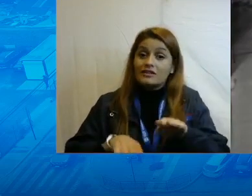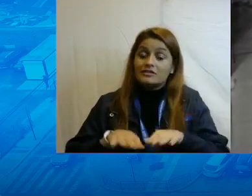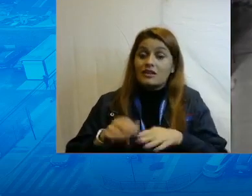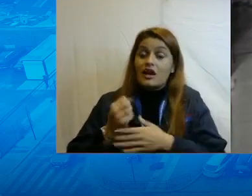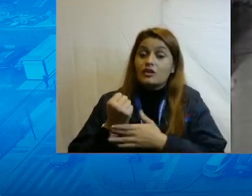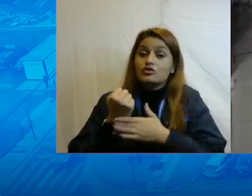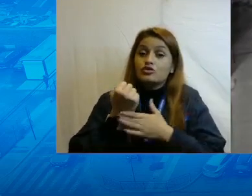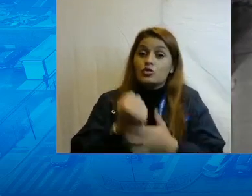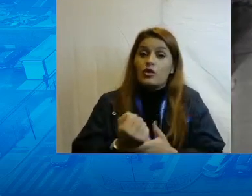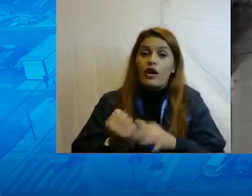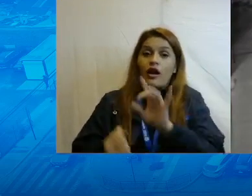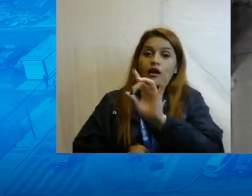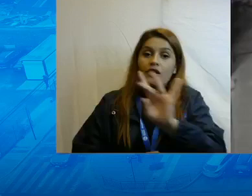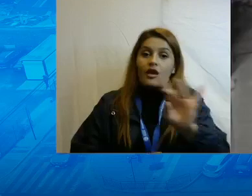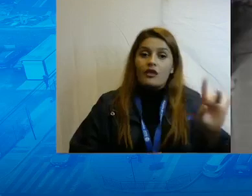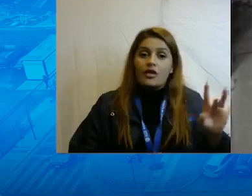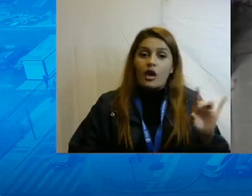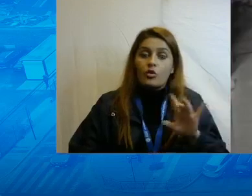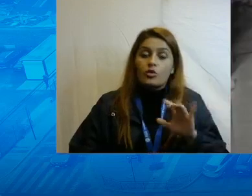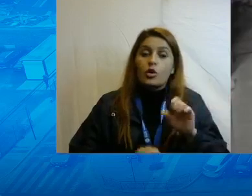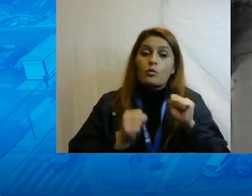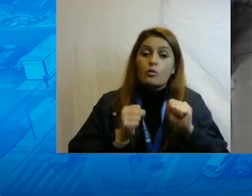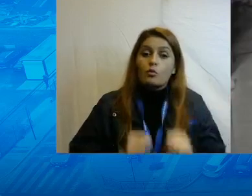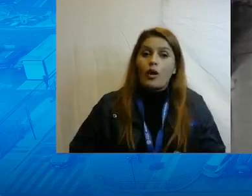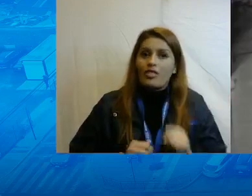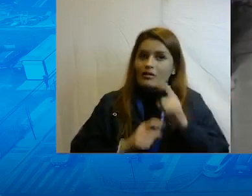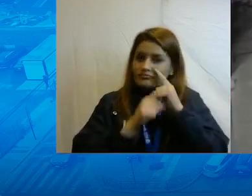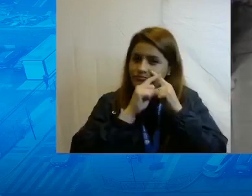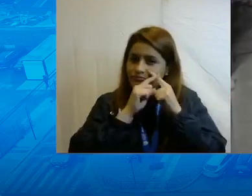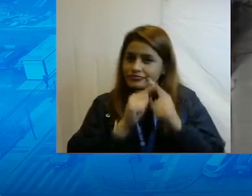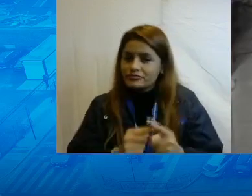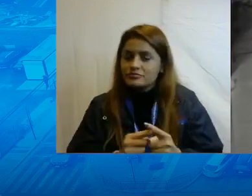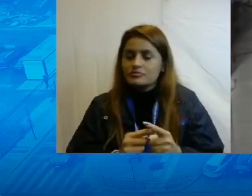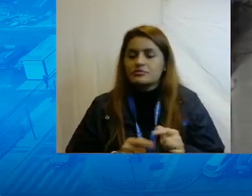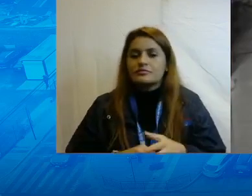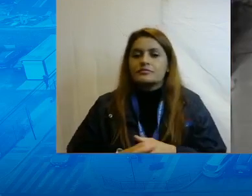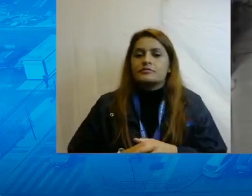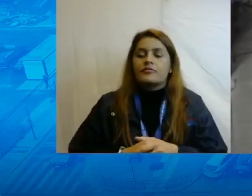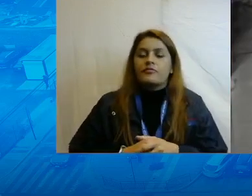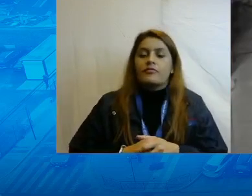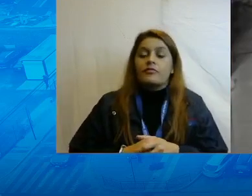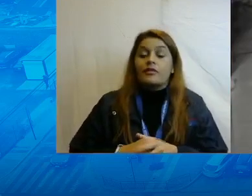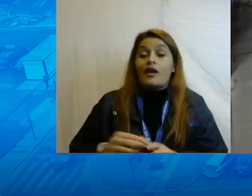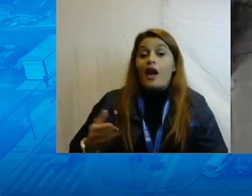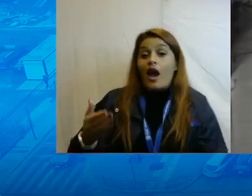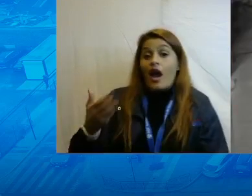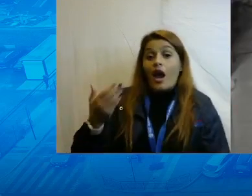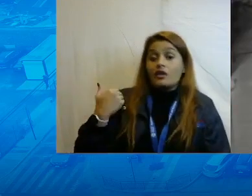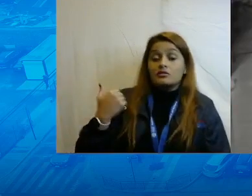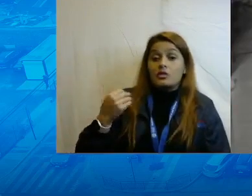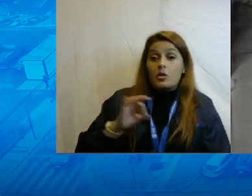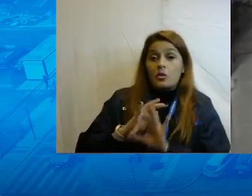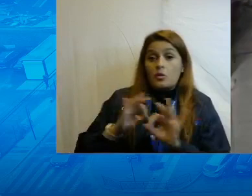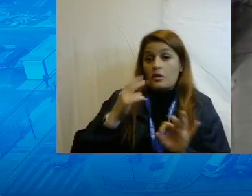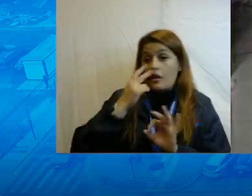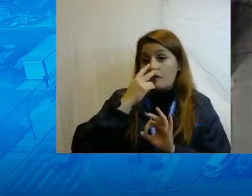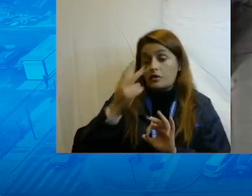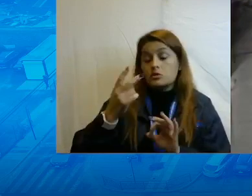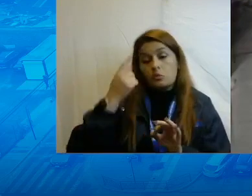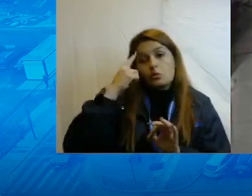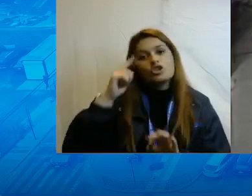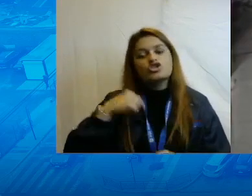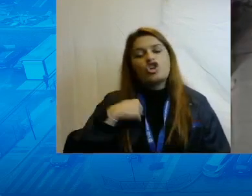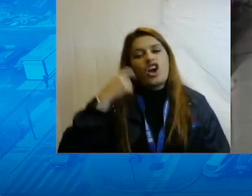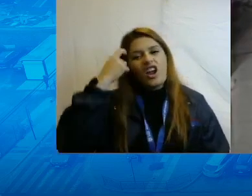ayudar también a cada uno de nosotros a poder ejercer nuestra labor de fiscalización. Entonces, anteriormente no lo habíamos visto, pero yo creo que es súper necesario de cuando